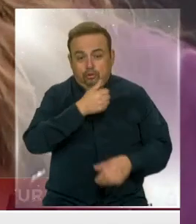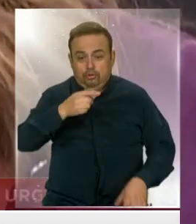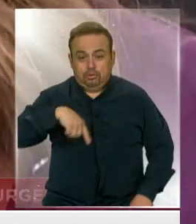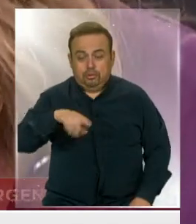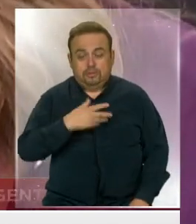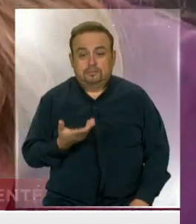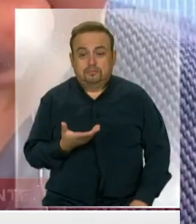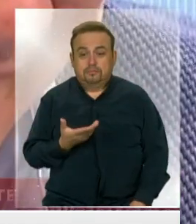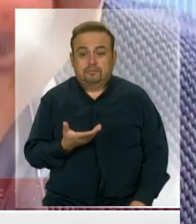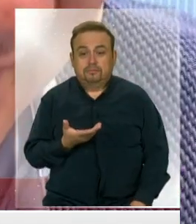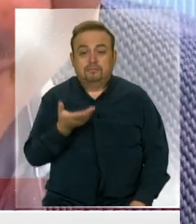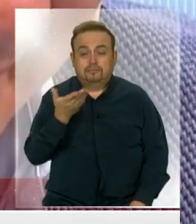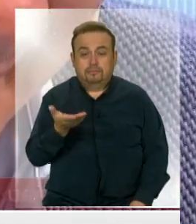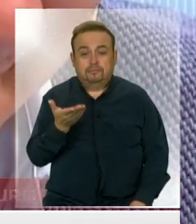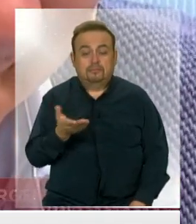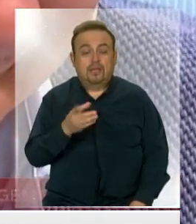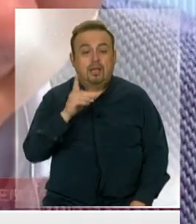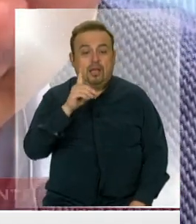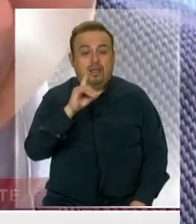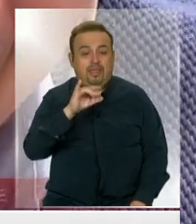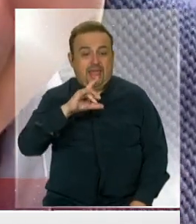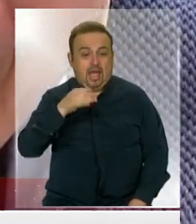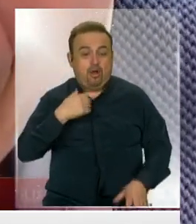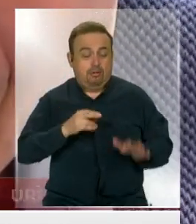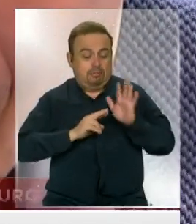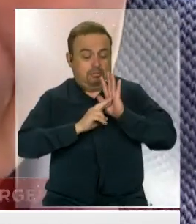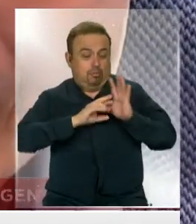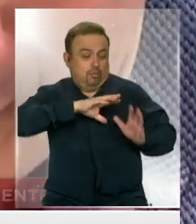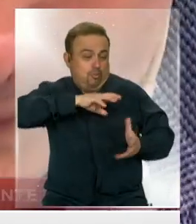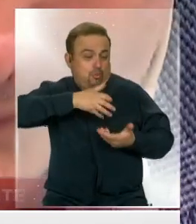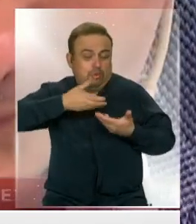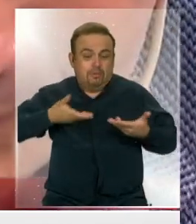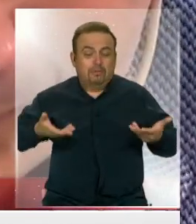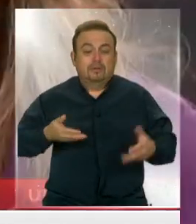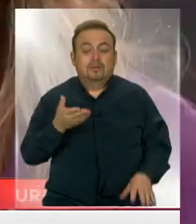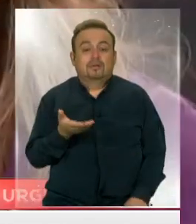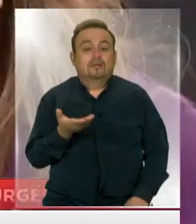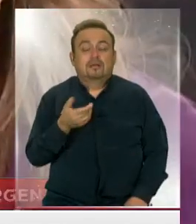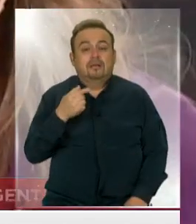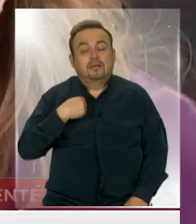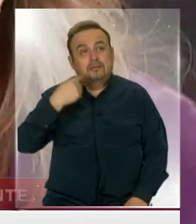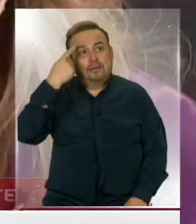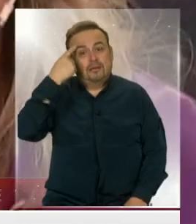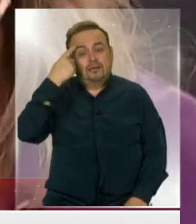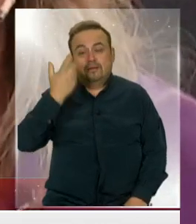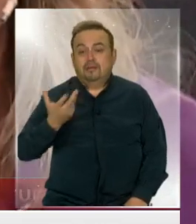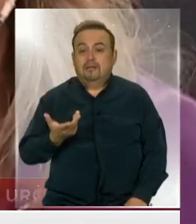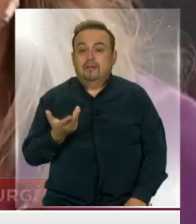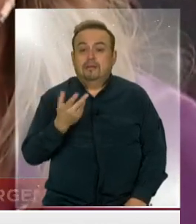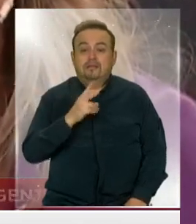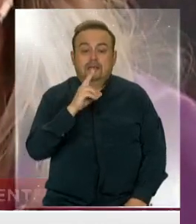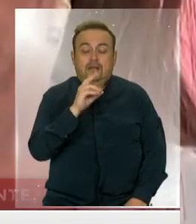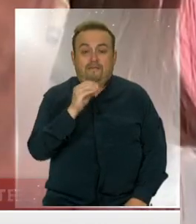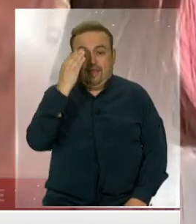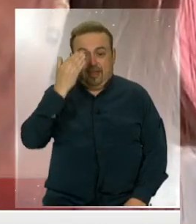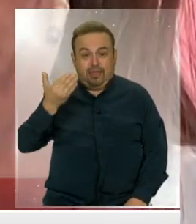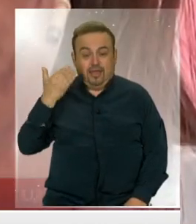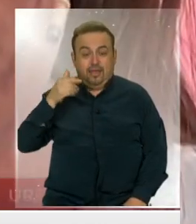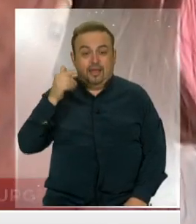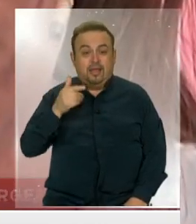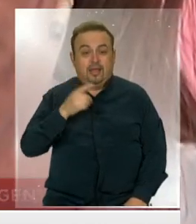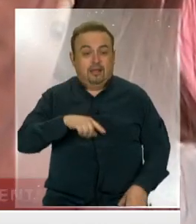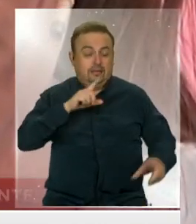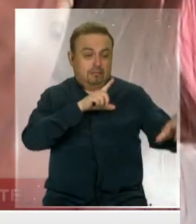Diego es quien nos representa mundialmente. ¿Y quién iba a decir? Porque uno pensaba hace 20 días cuando ponía los